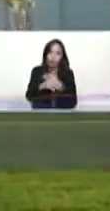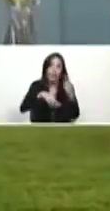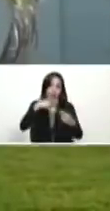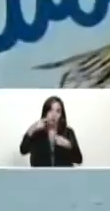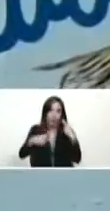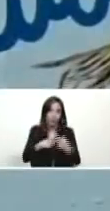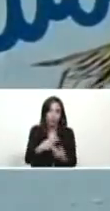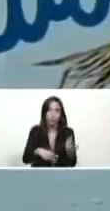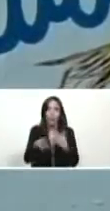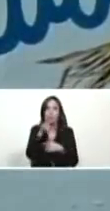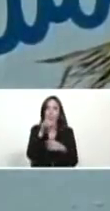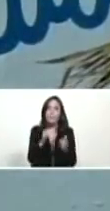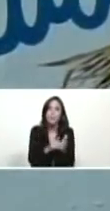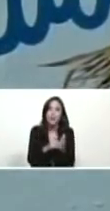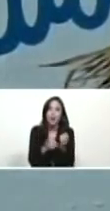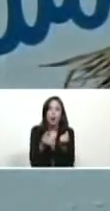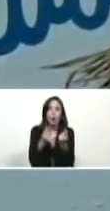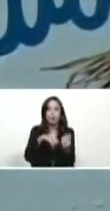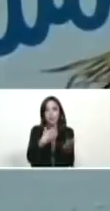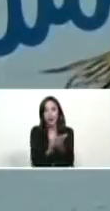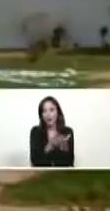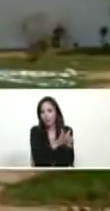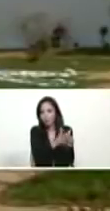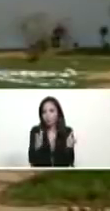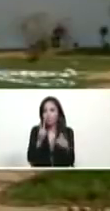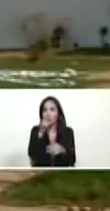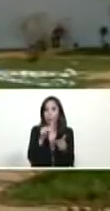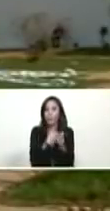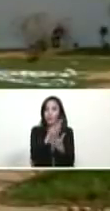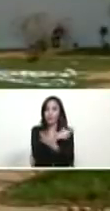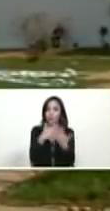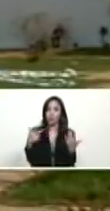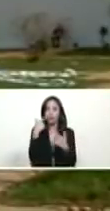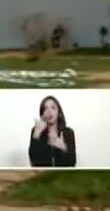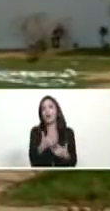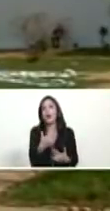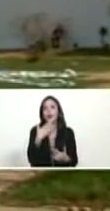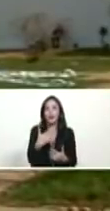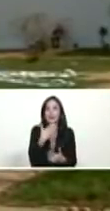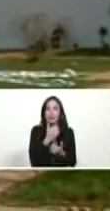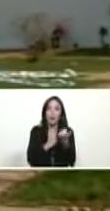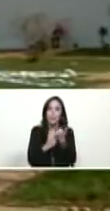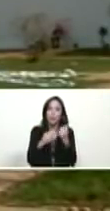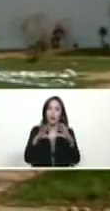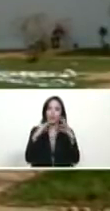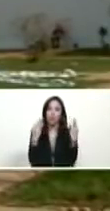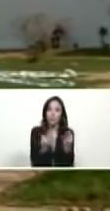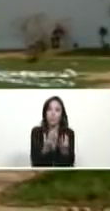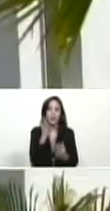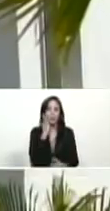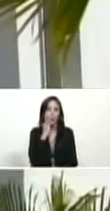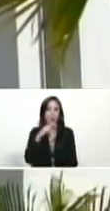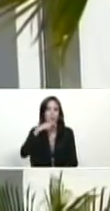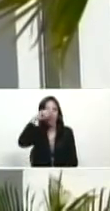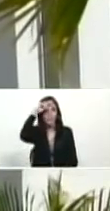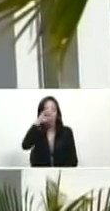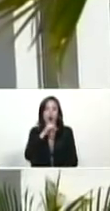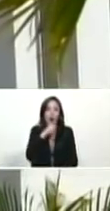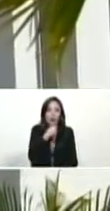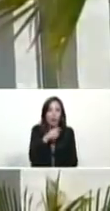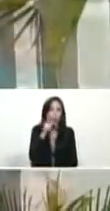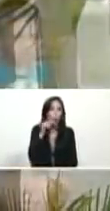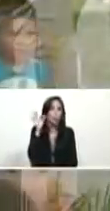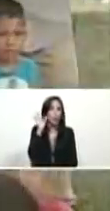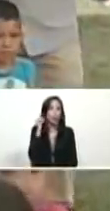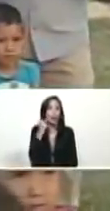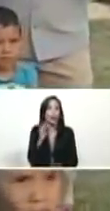revolucionario 2011-2018. Agradecerle en nombre de la familia, en nombre de las madres, de los padres, de los abuelos y las abuelas, y